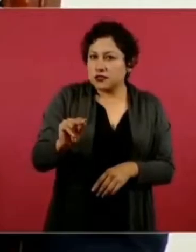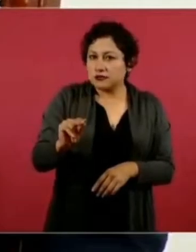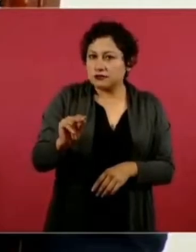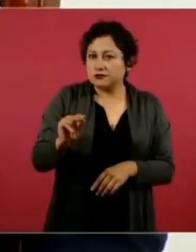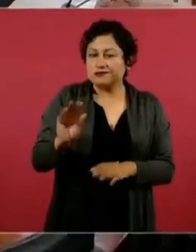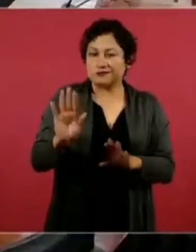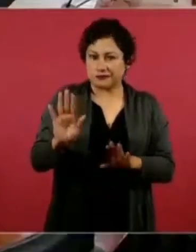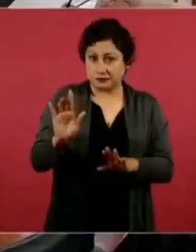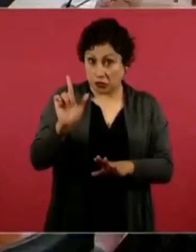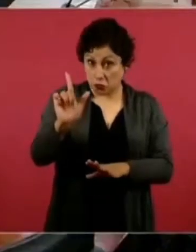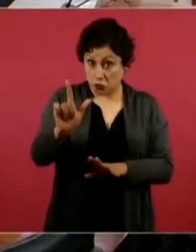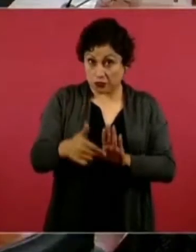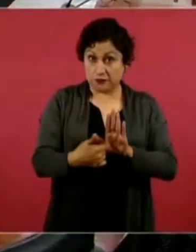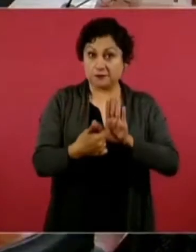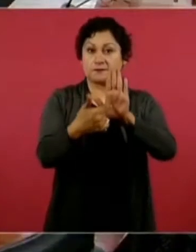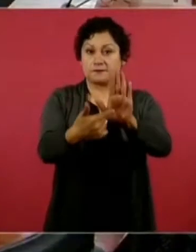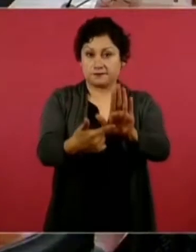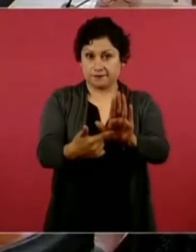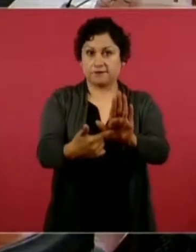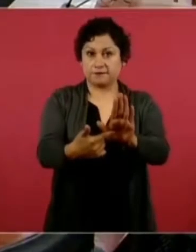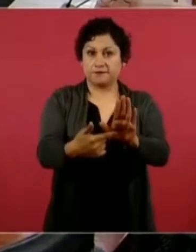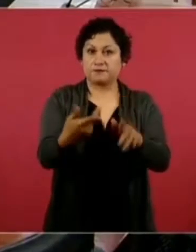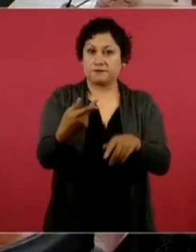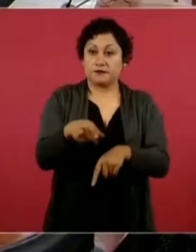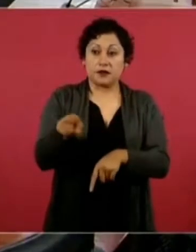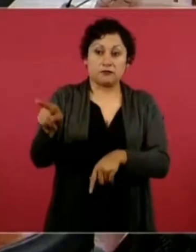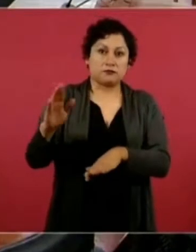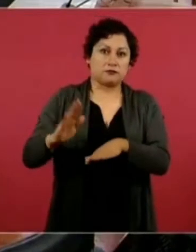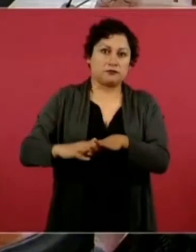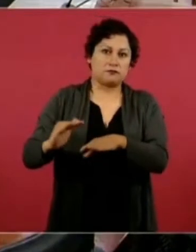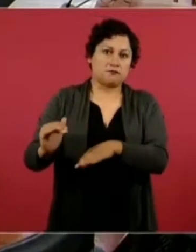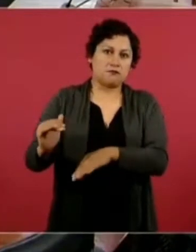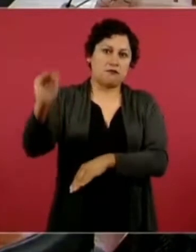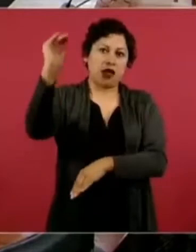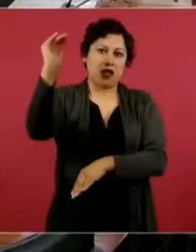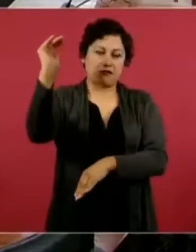pero tiene menos que Marina y que